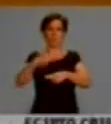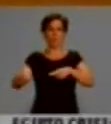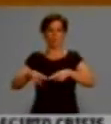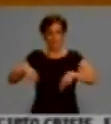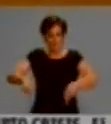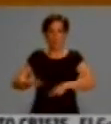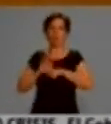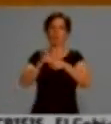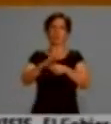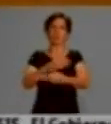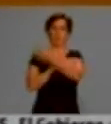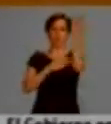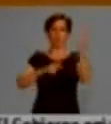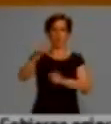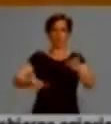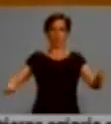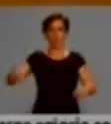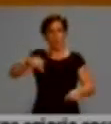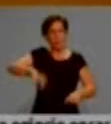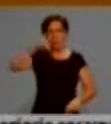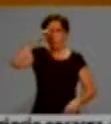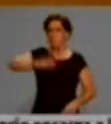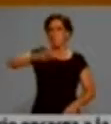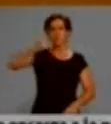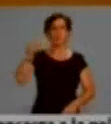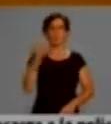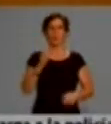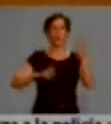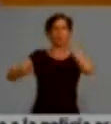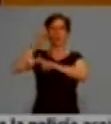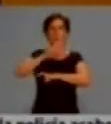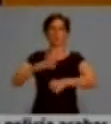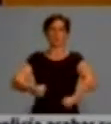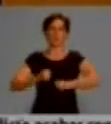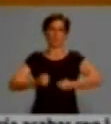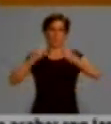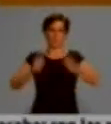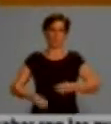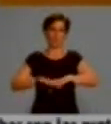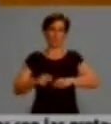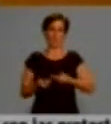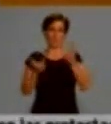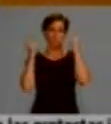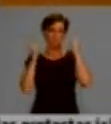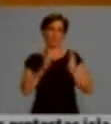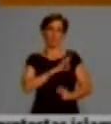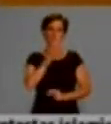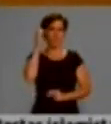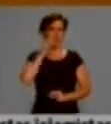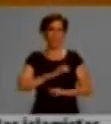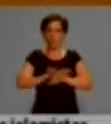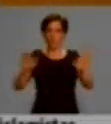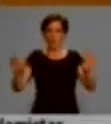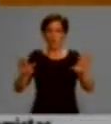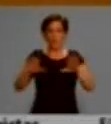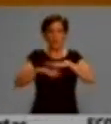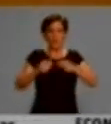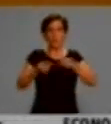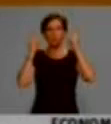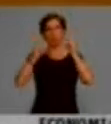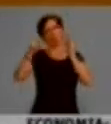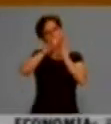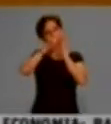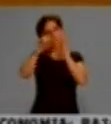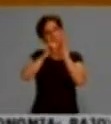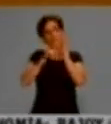ciudadanos y que se tiene que preocupar, entre otras cosas, de preservar la buena salud de la democracia. La democracia, señor Rajoy, tiene códigos.